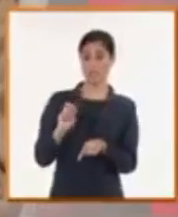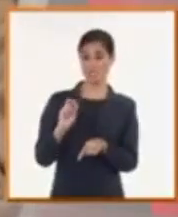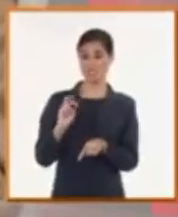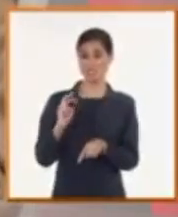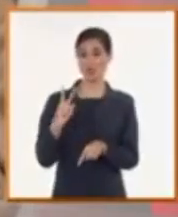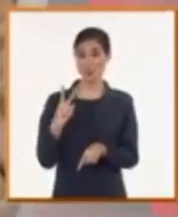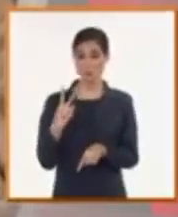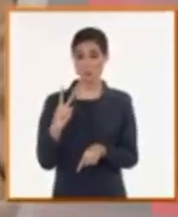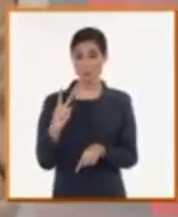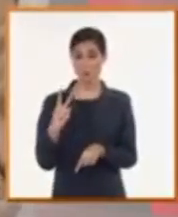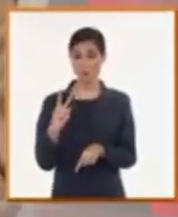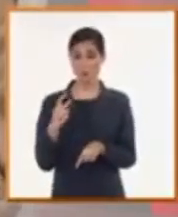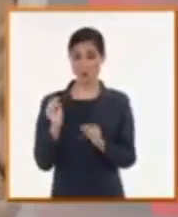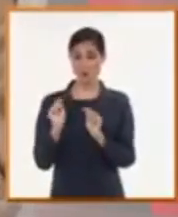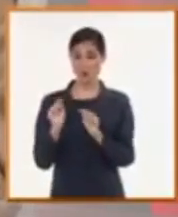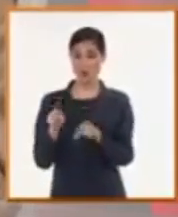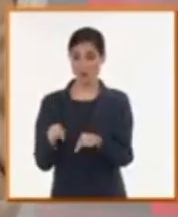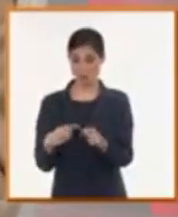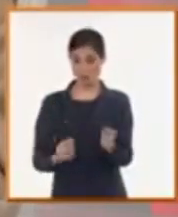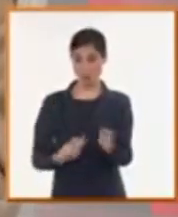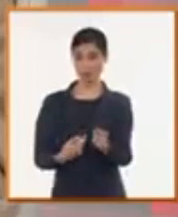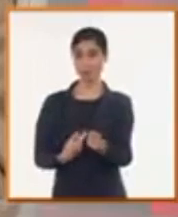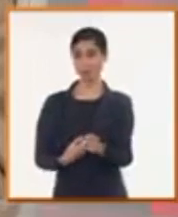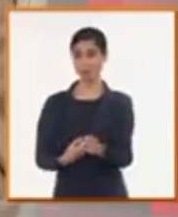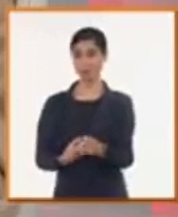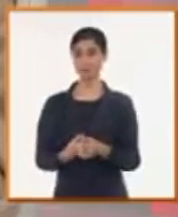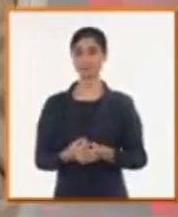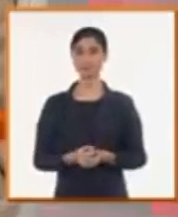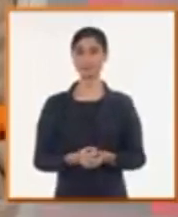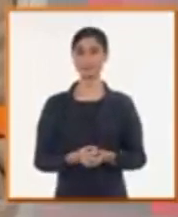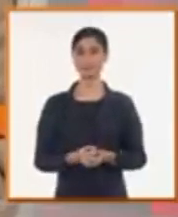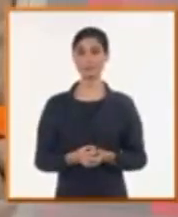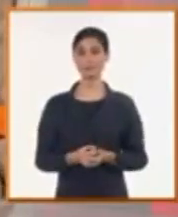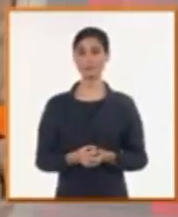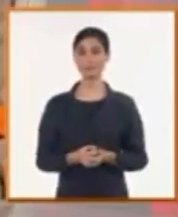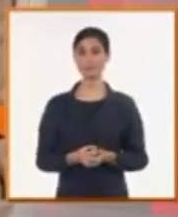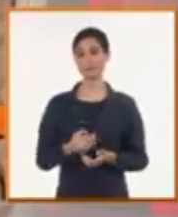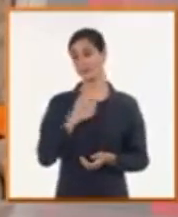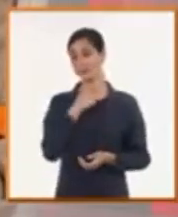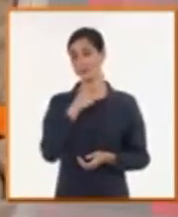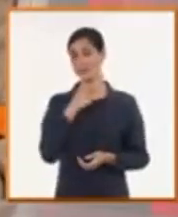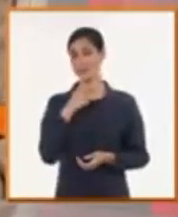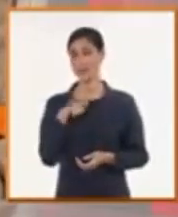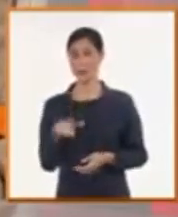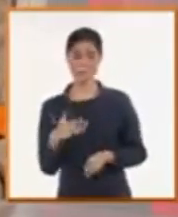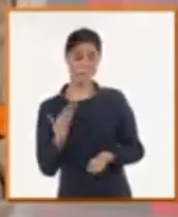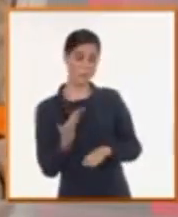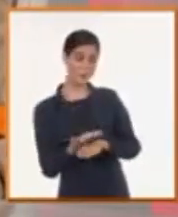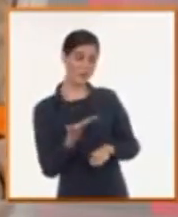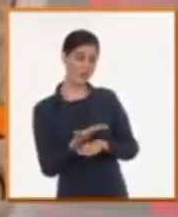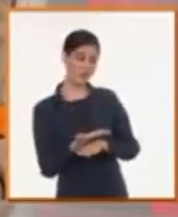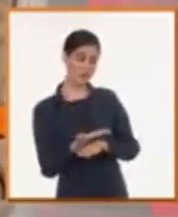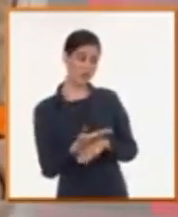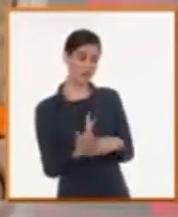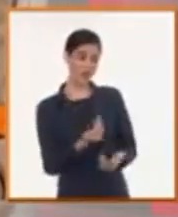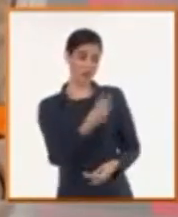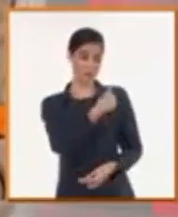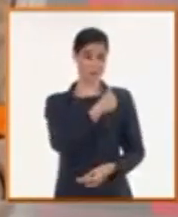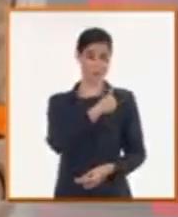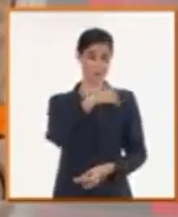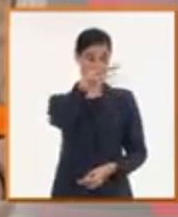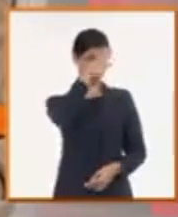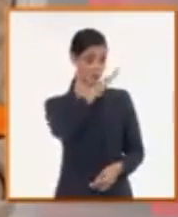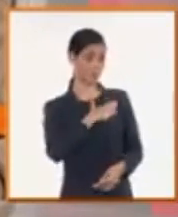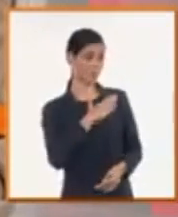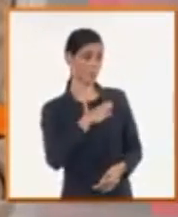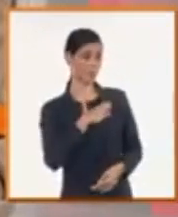verlo de que la solicitud de la participación y la presencia cubana en esta dirección fue del presidente Dos